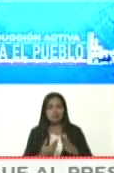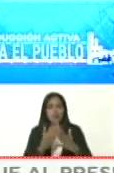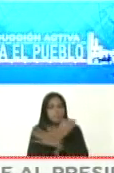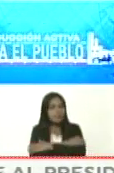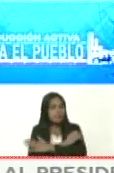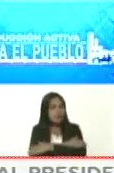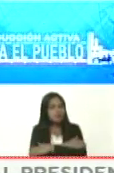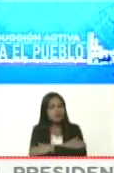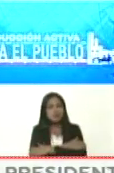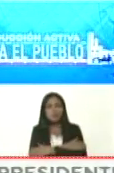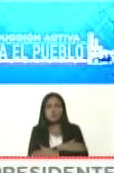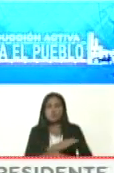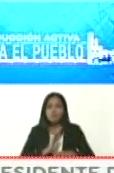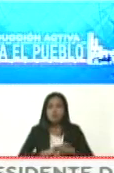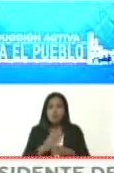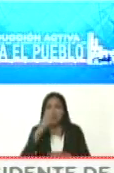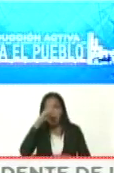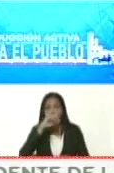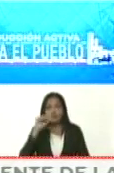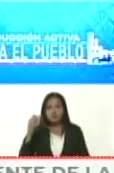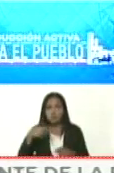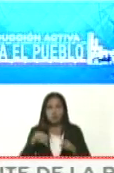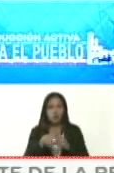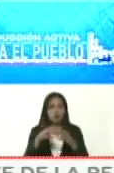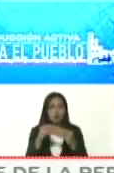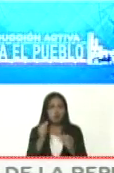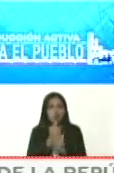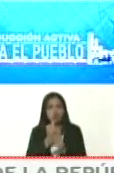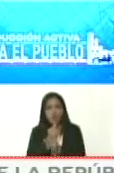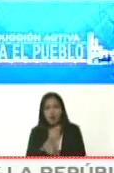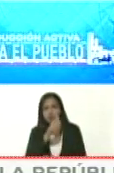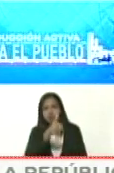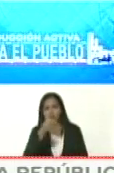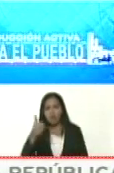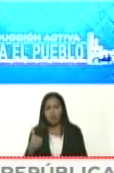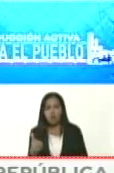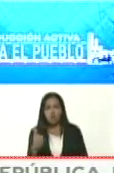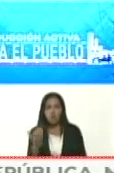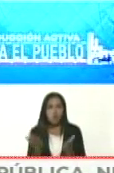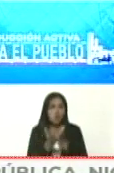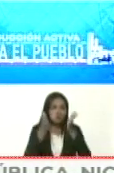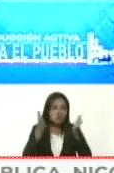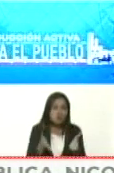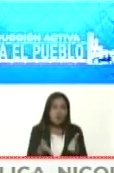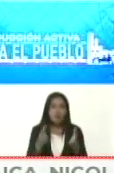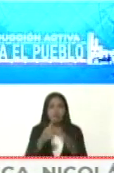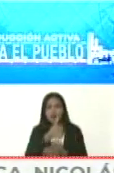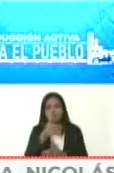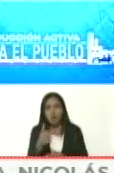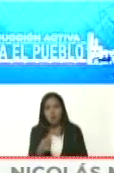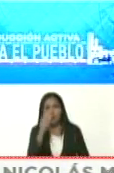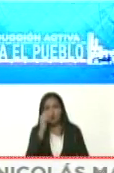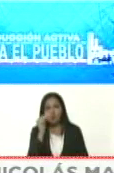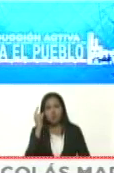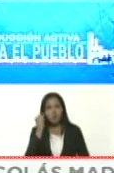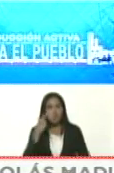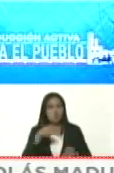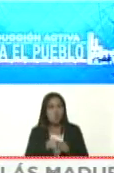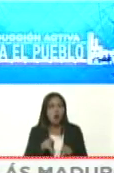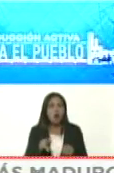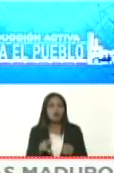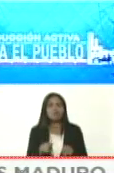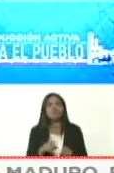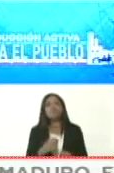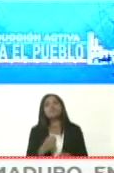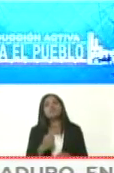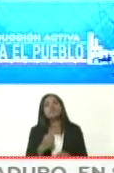de felicitaciones por el aniversario y a todos los trabajadores, a todos los estudiantes, a todas las trabajadoras del INCE.